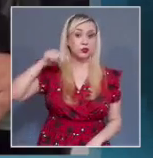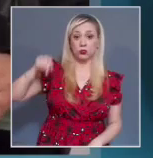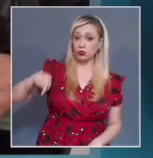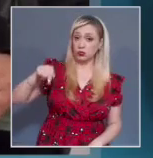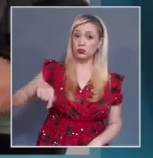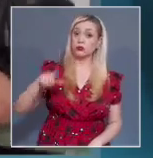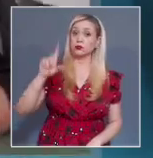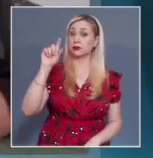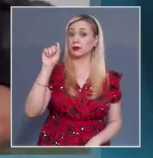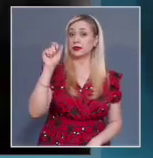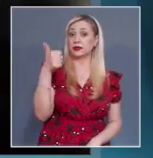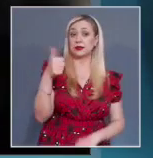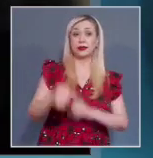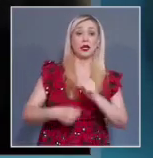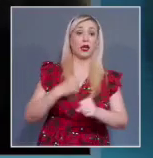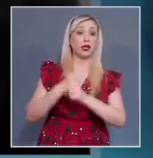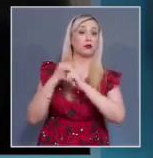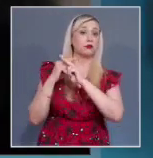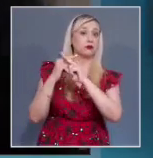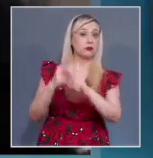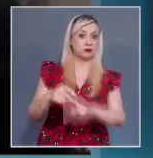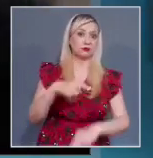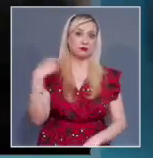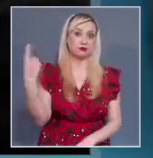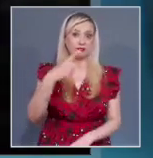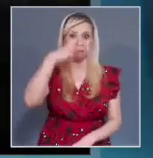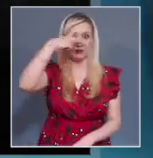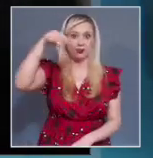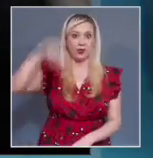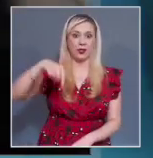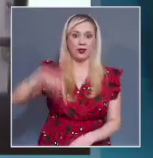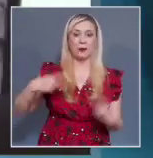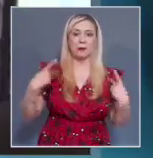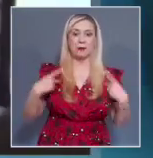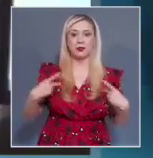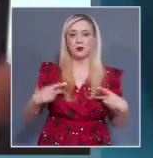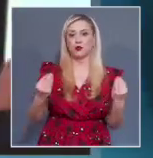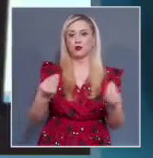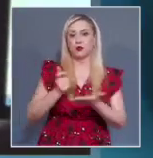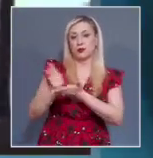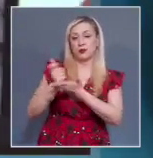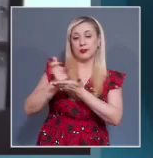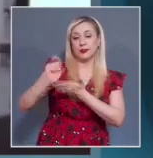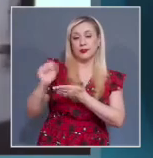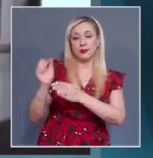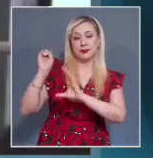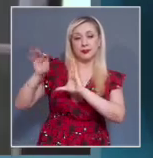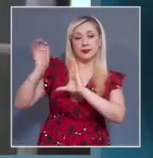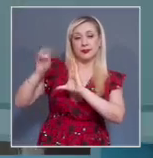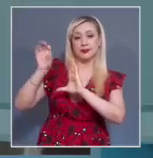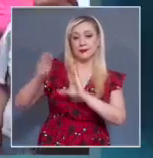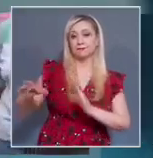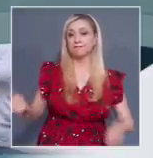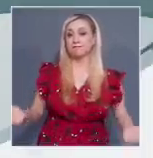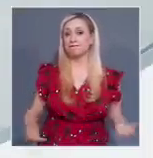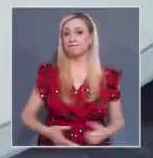años de operar en México. Para el canal del Poder Judicial de la Federación, Lilian Moreno.